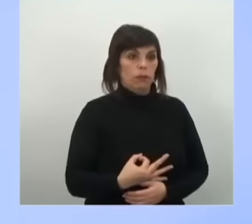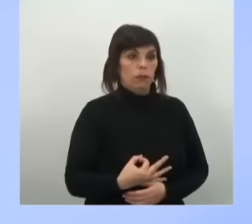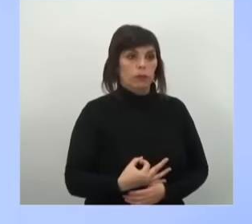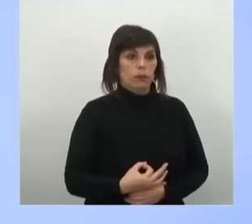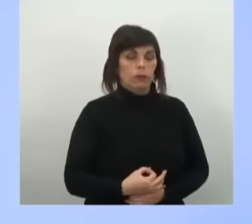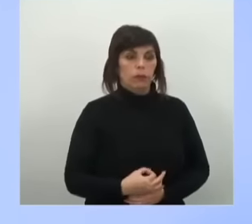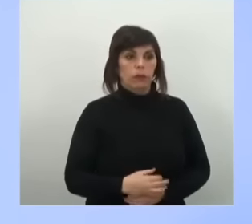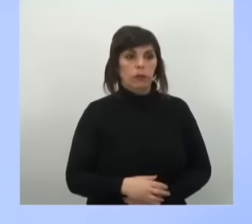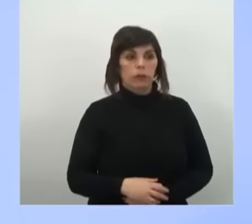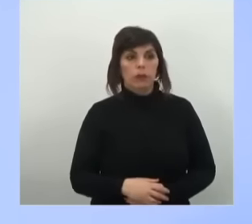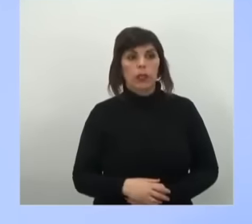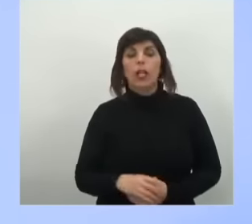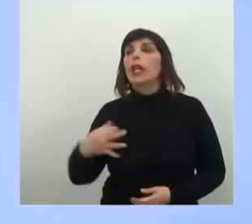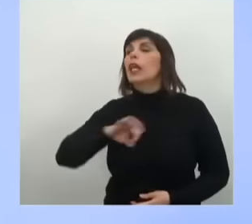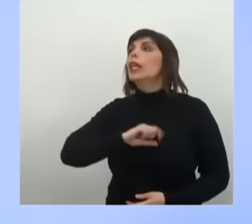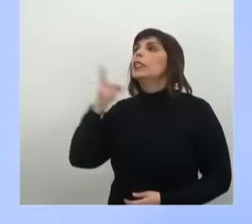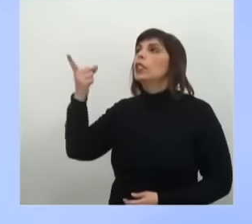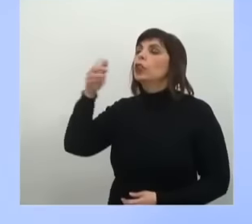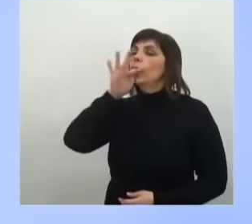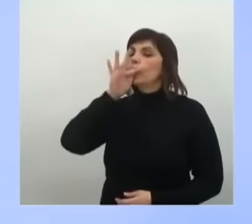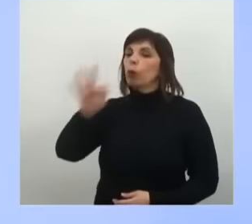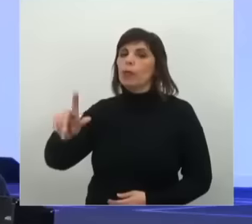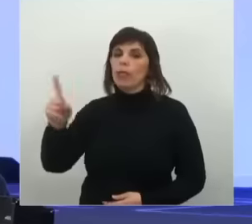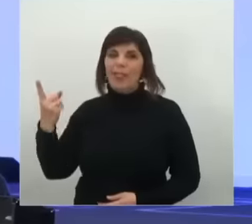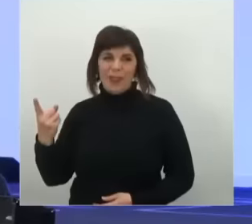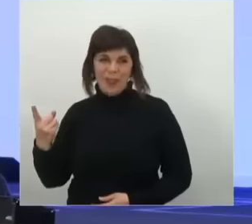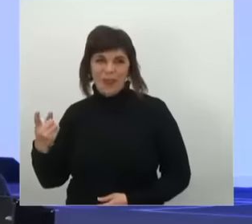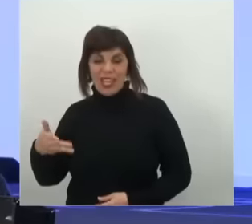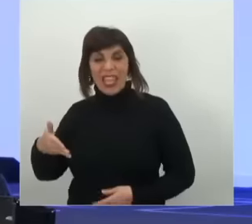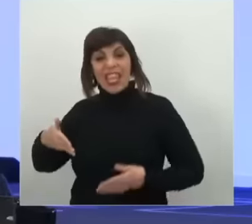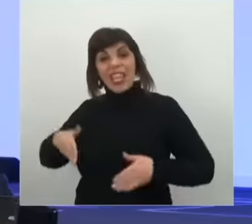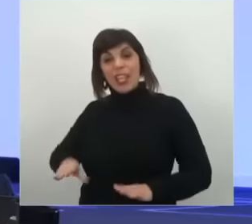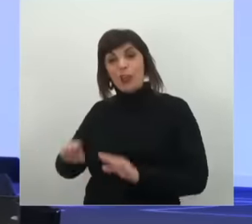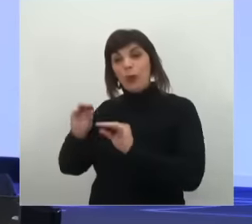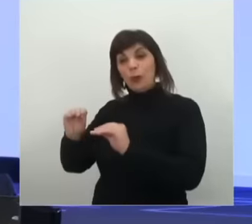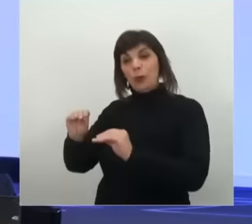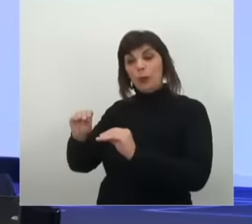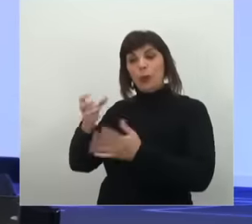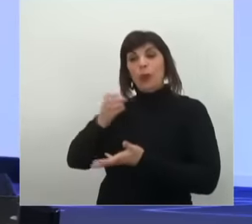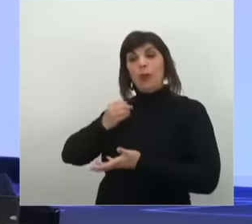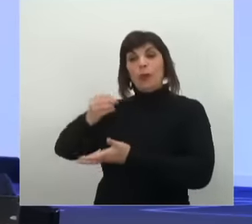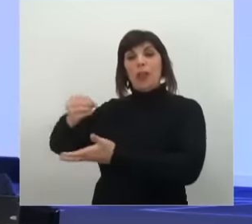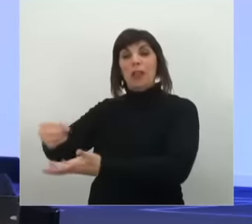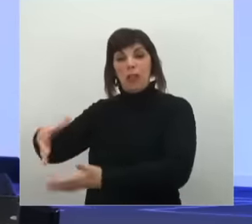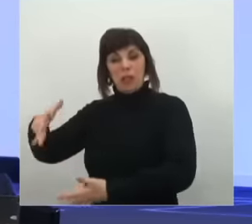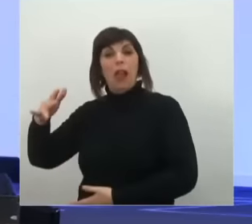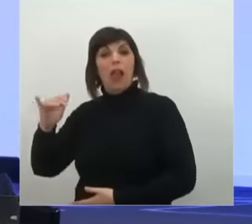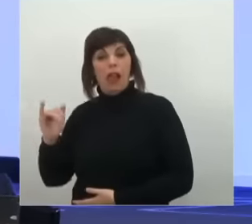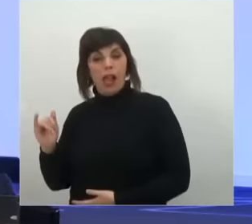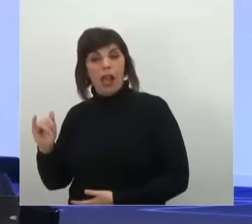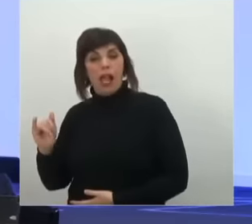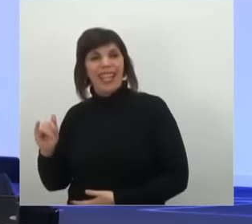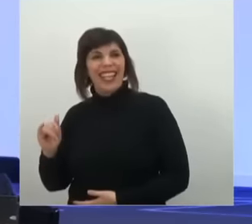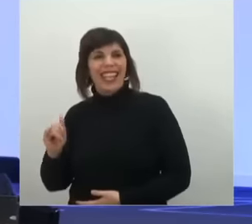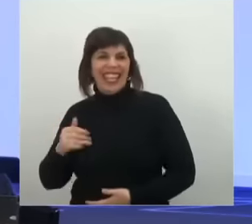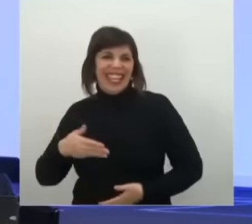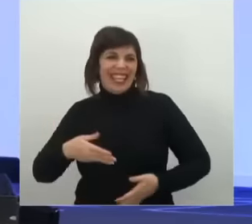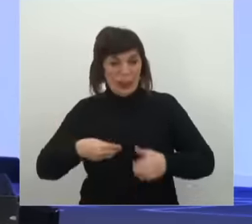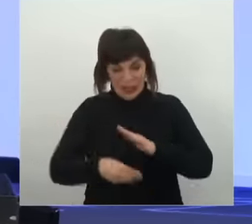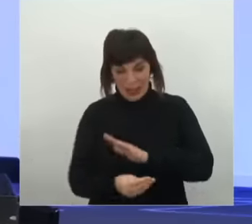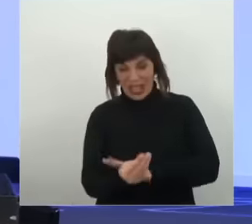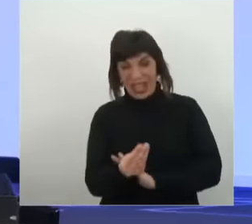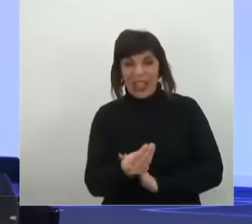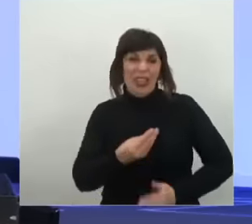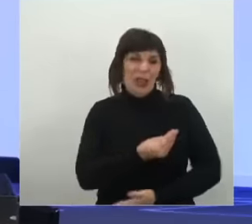tu sangre te va a heredar y lo tenía al lado y lo cuidaron le dieron el biberón le